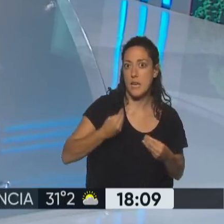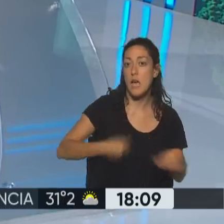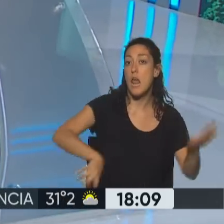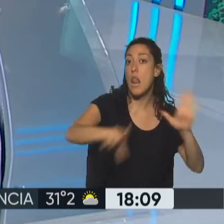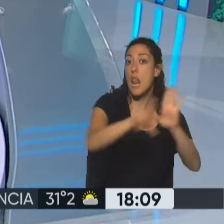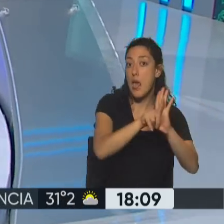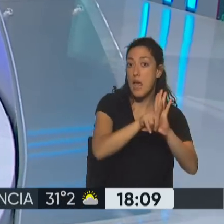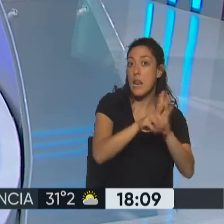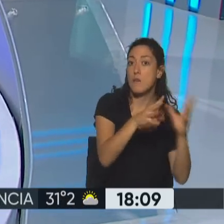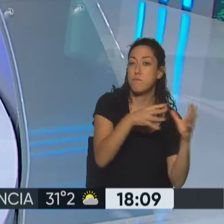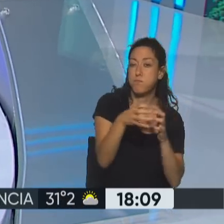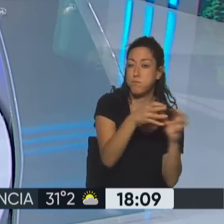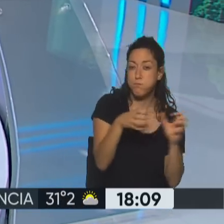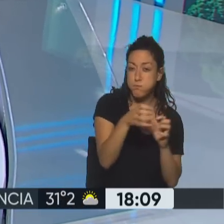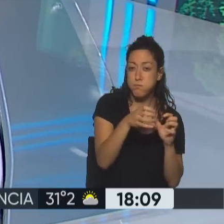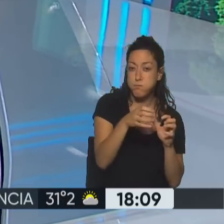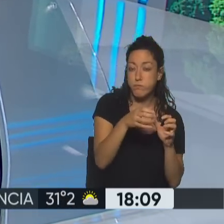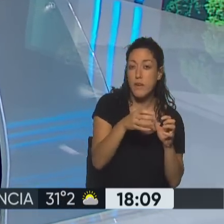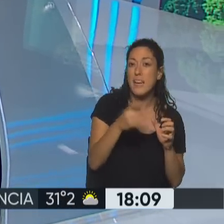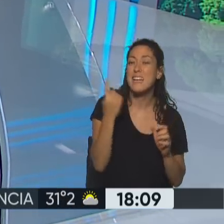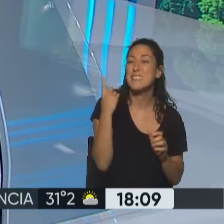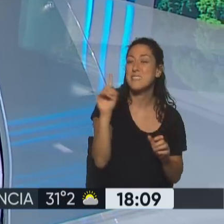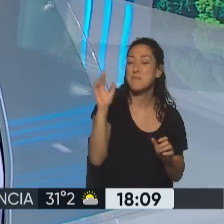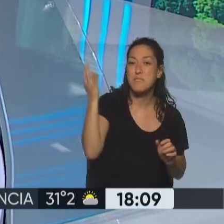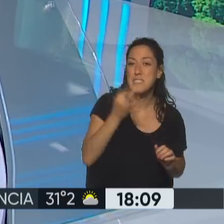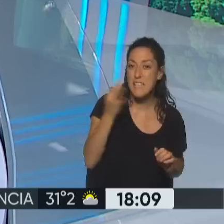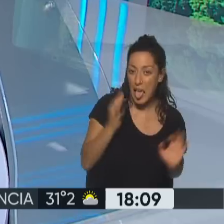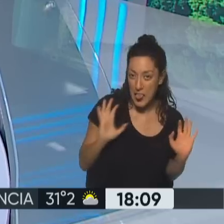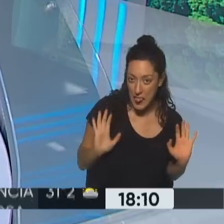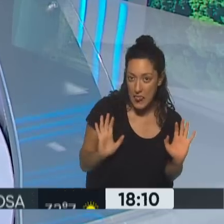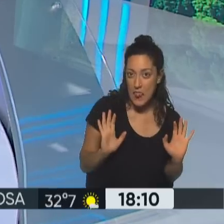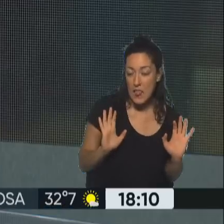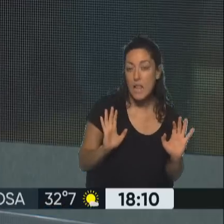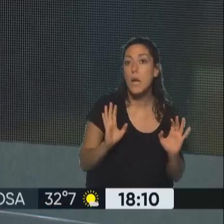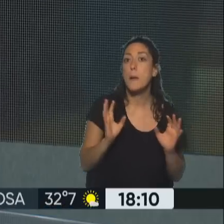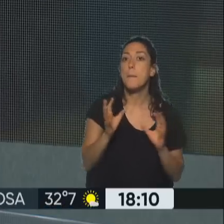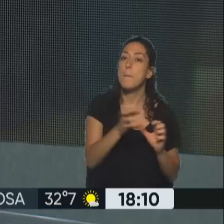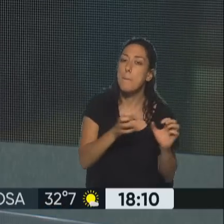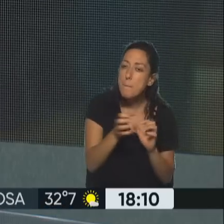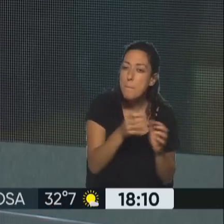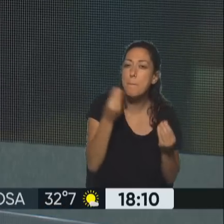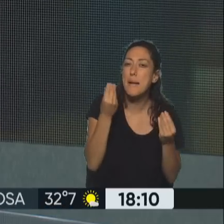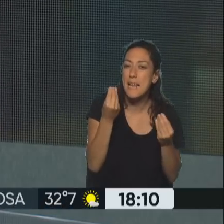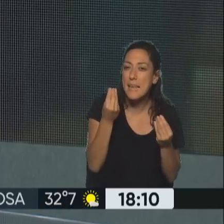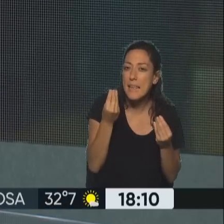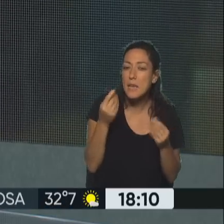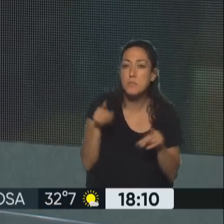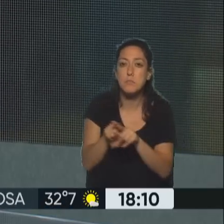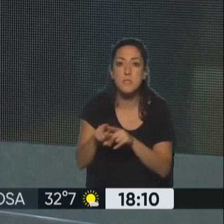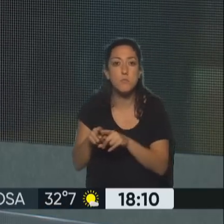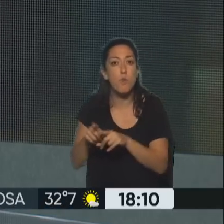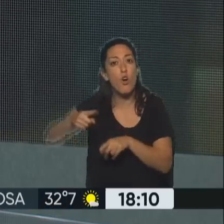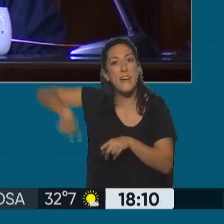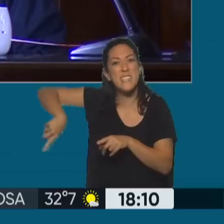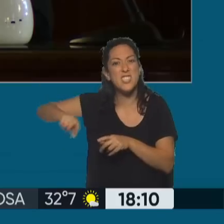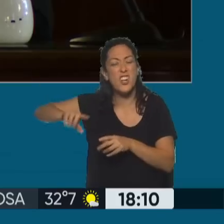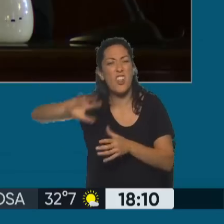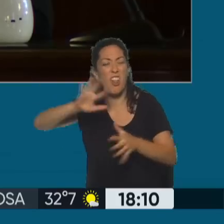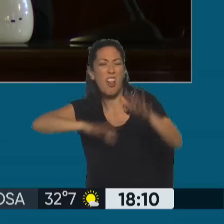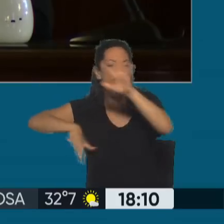para tratar en sesiones extraordinarias para acomodar estos números que el fallo de la Corte desacomodó. Esto